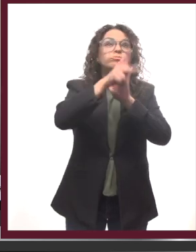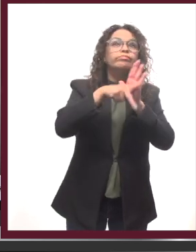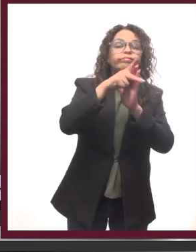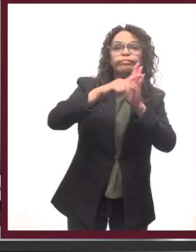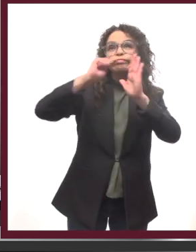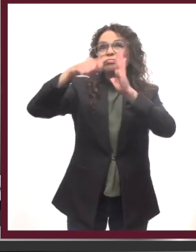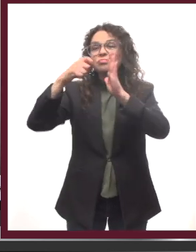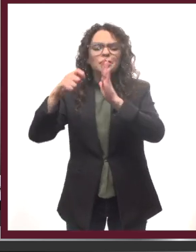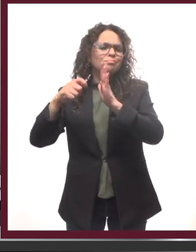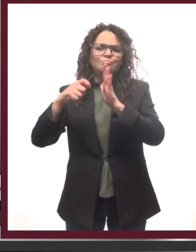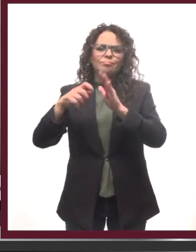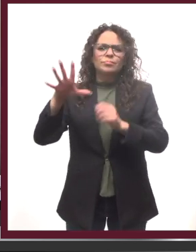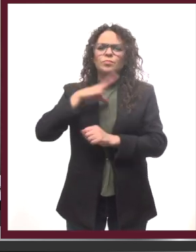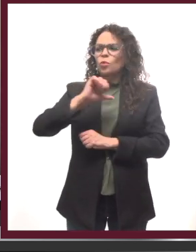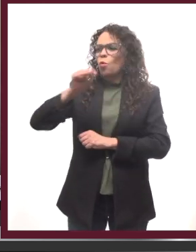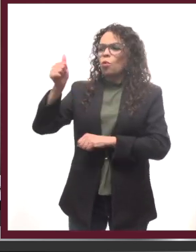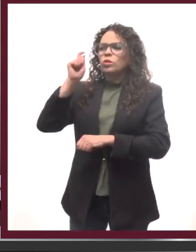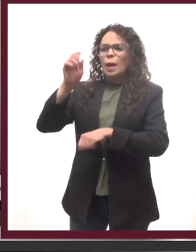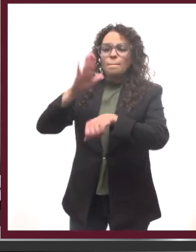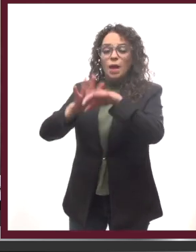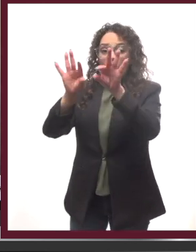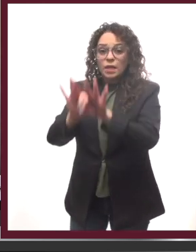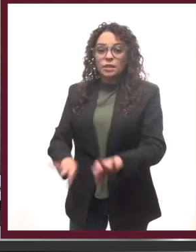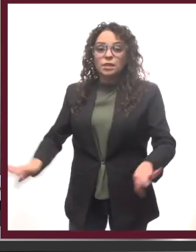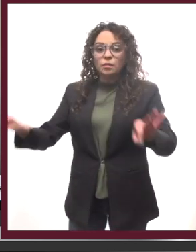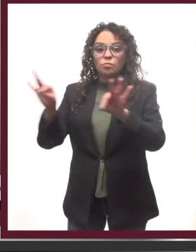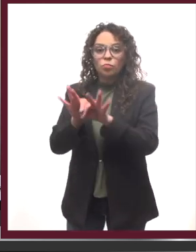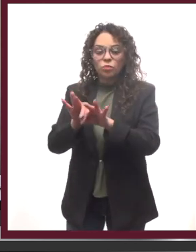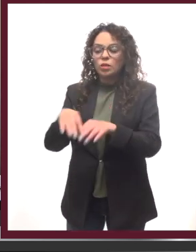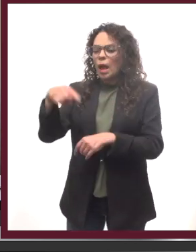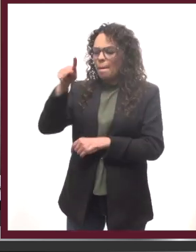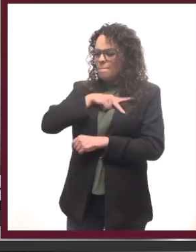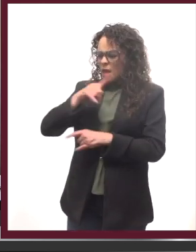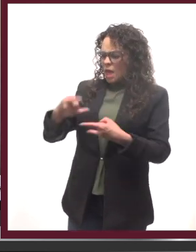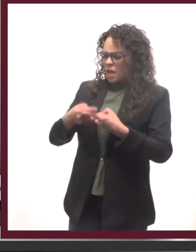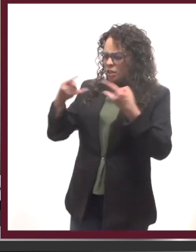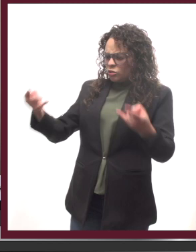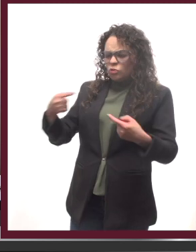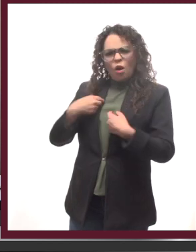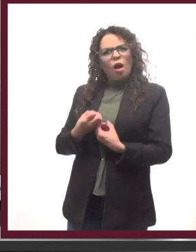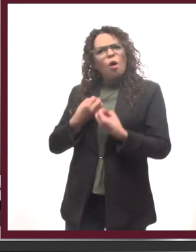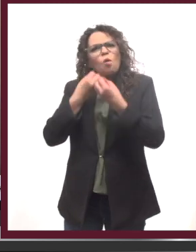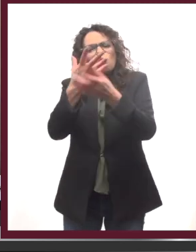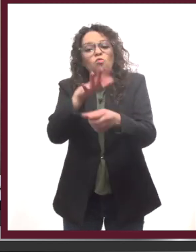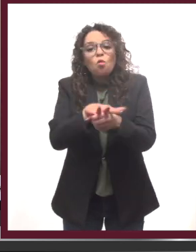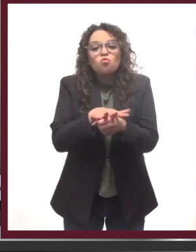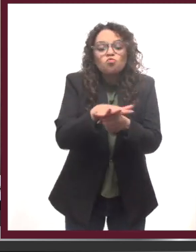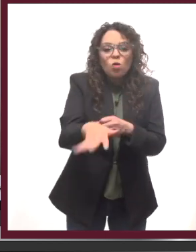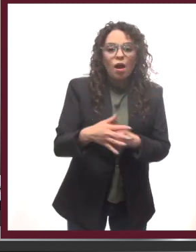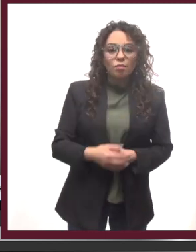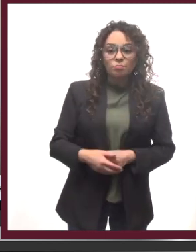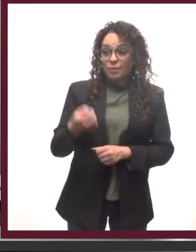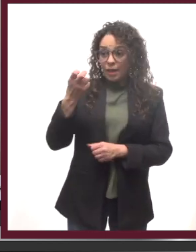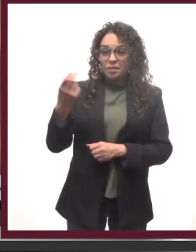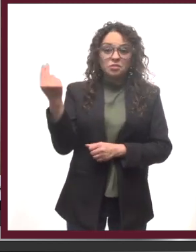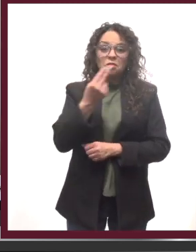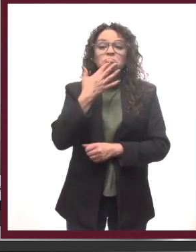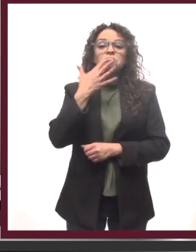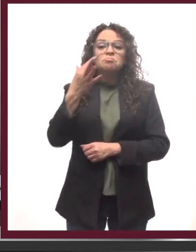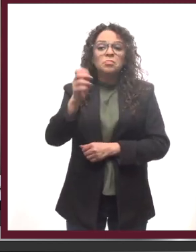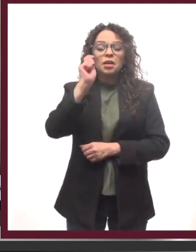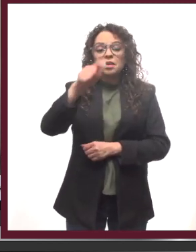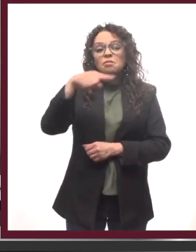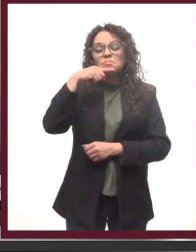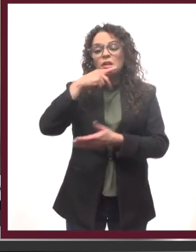Hay una parte que es del cine que es la más importante, que es la semilla de todo, que es qué historia estoy contando. Y eso se necesita solamente un pedazo